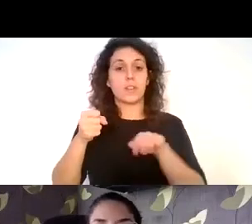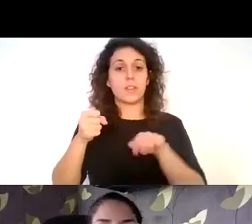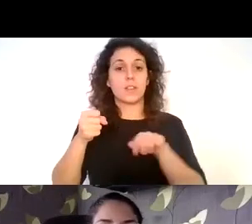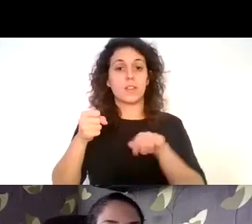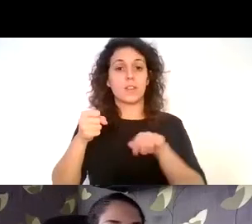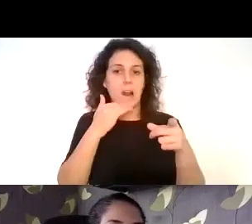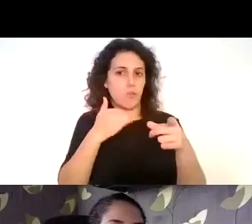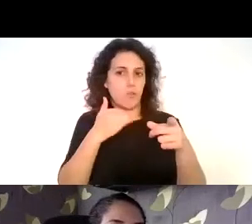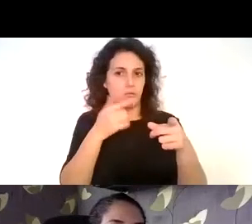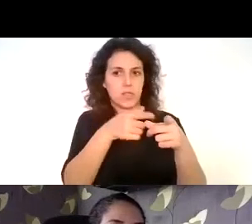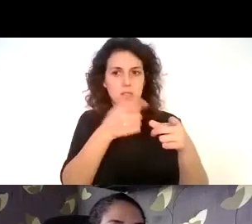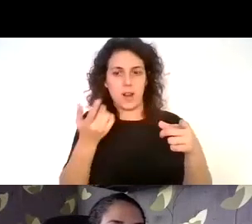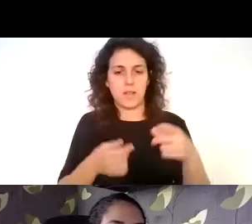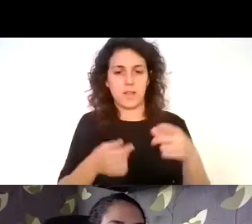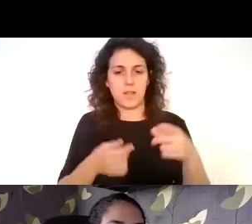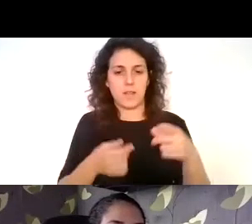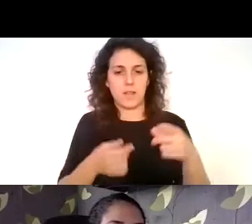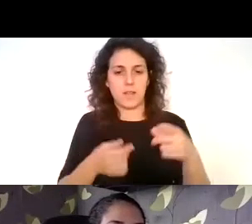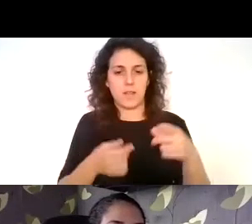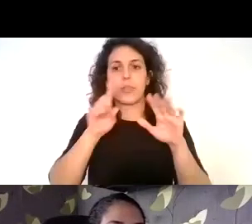Lámina 12.